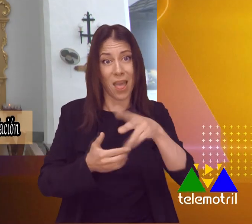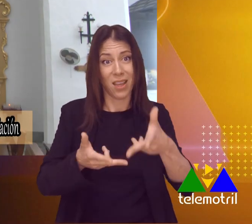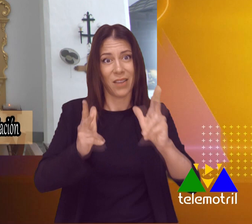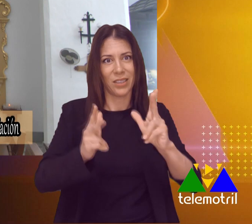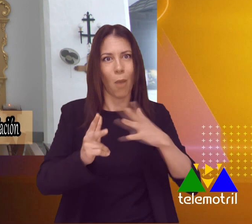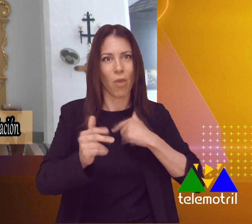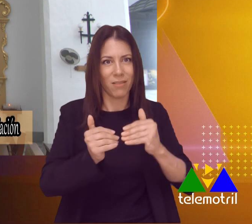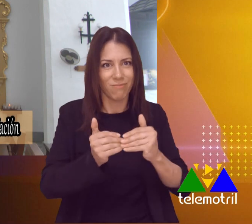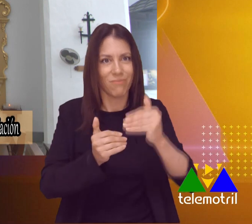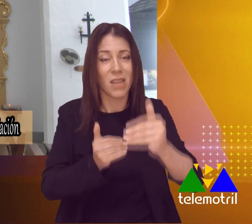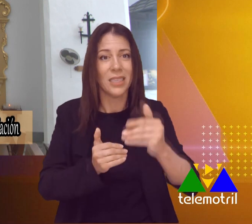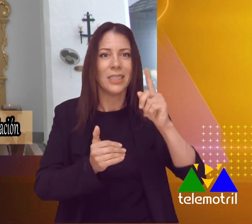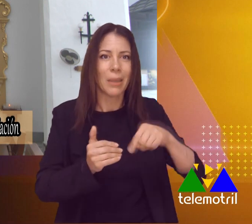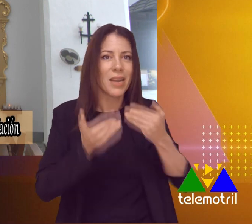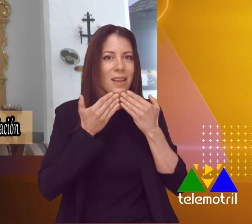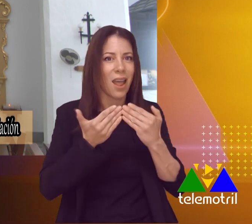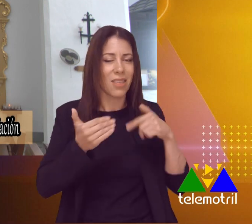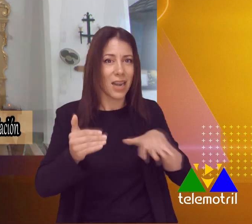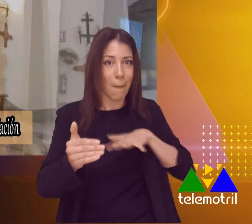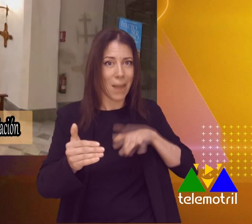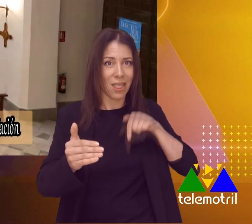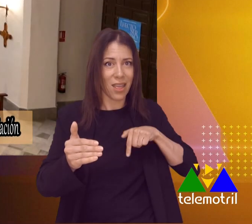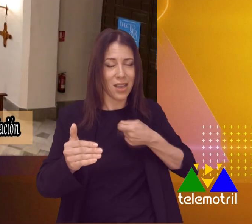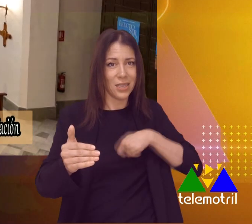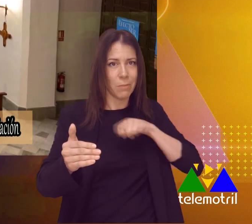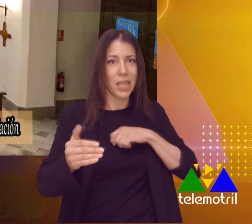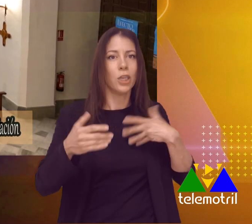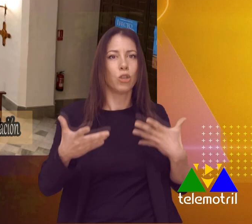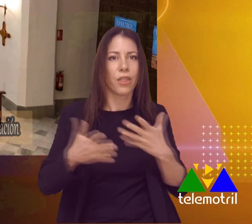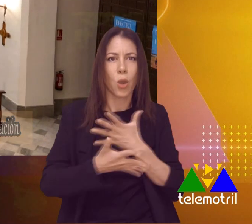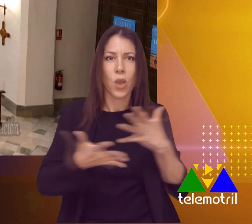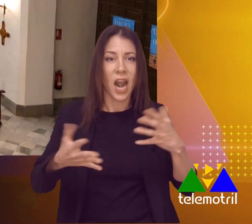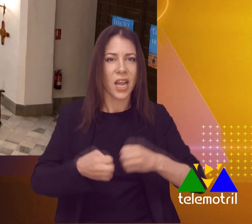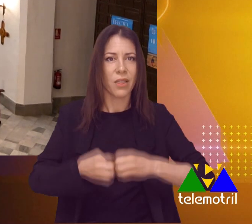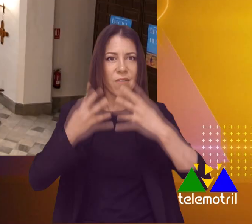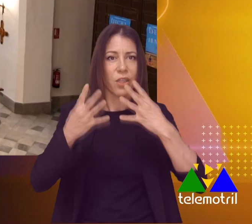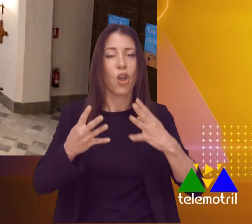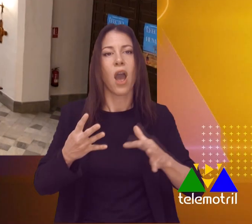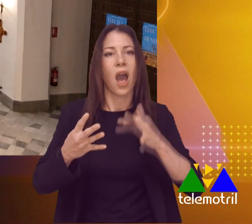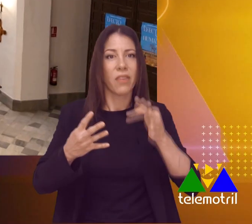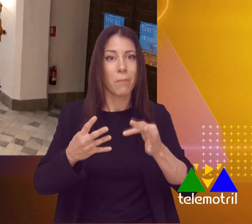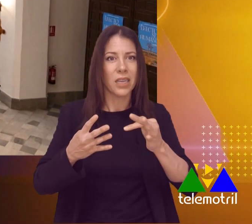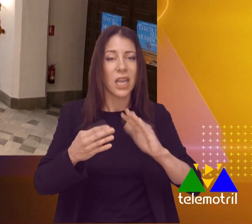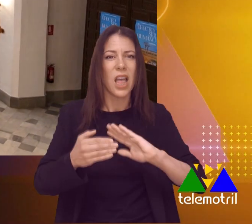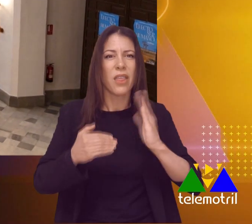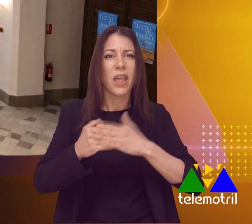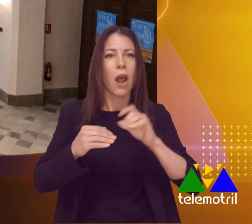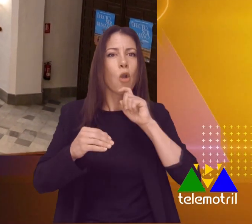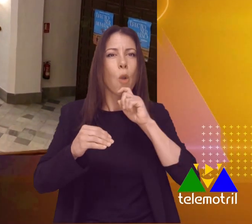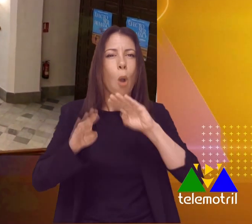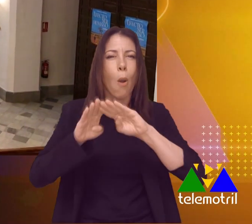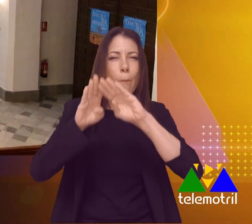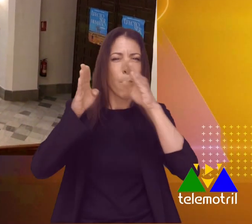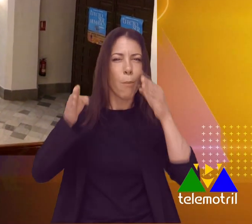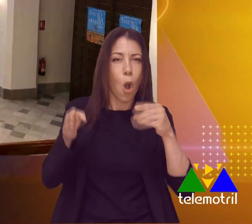Plaza de España. La Plaza de España, hace un gran edificio que además, en vez de coronarlo, es decir, lo cierra con bóveda vaída y